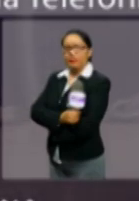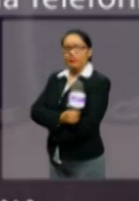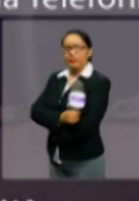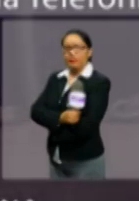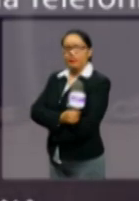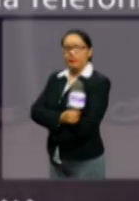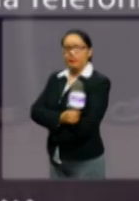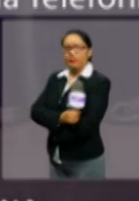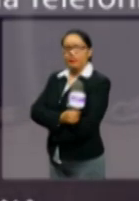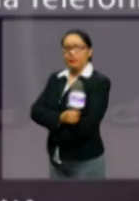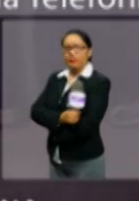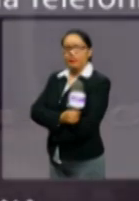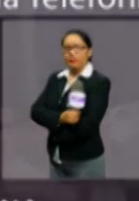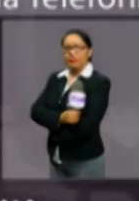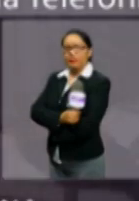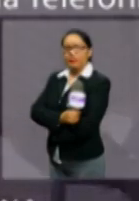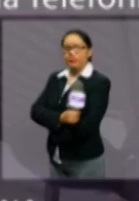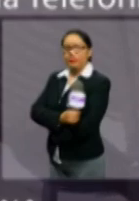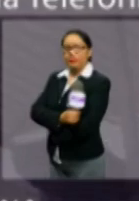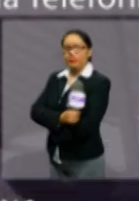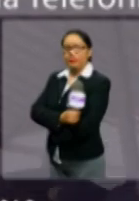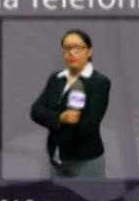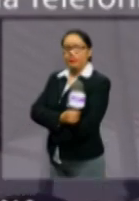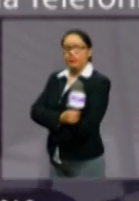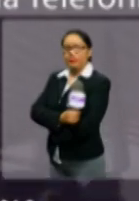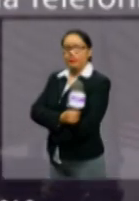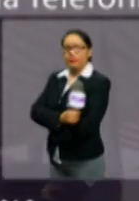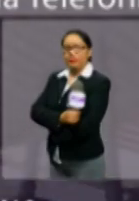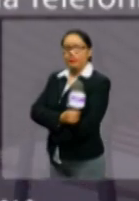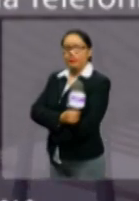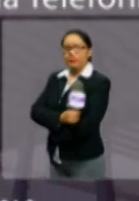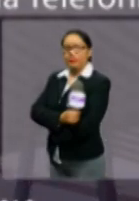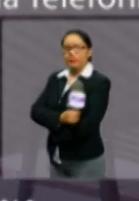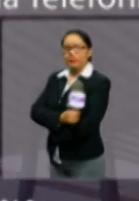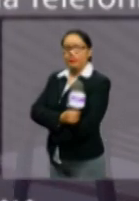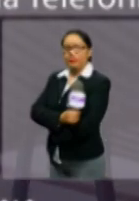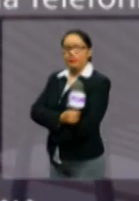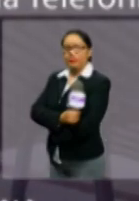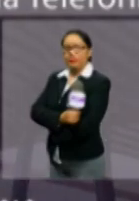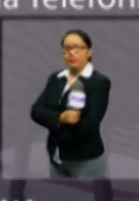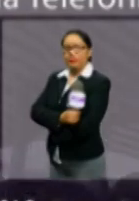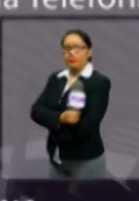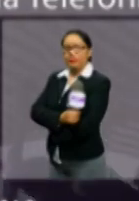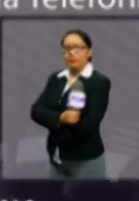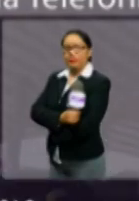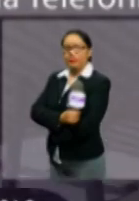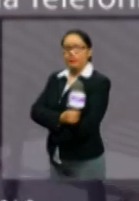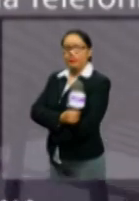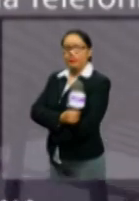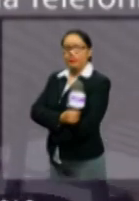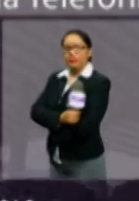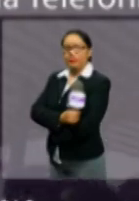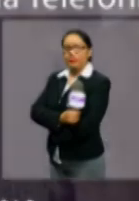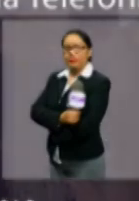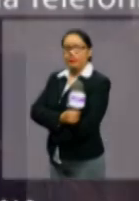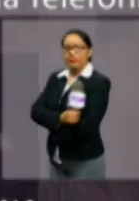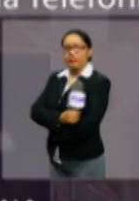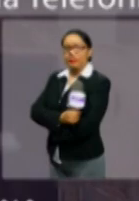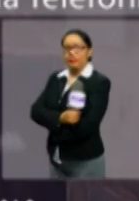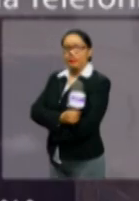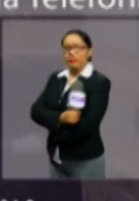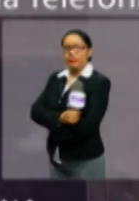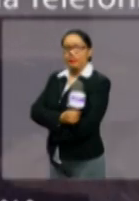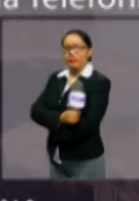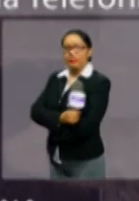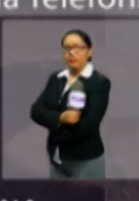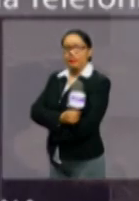entidad, con el objetivo de que tengan acceso a un bajo costo a este evento que se desarrollará en agosto próximo.